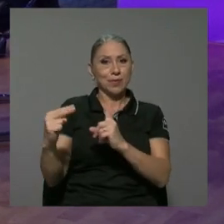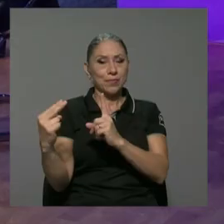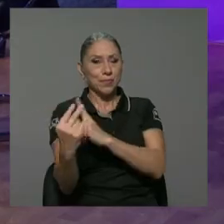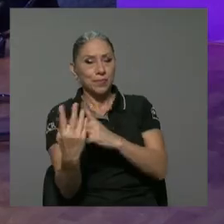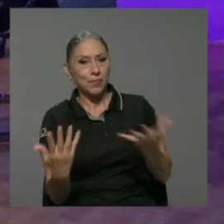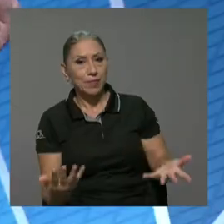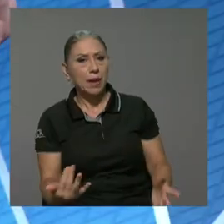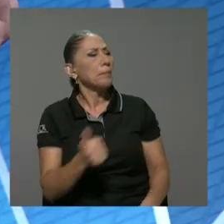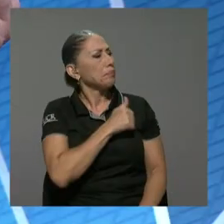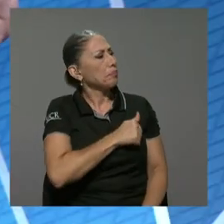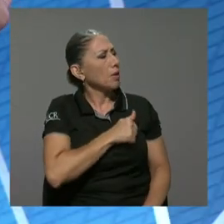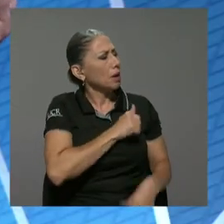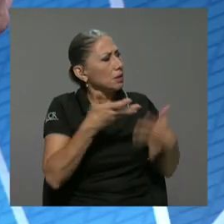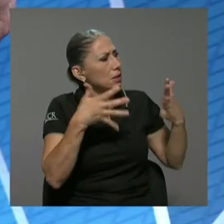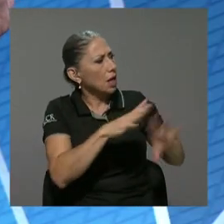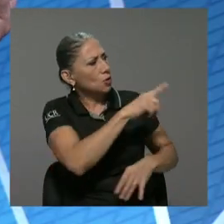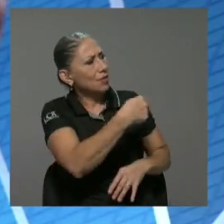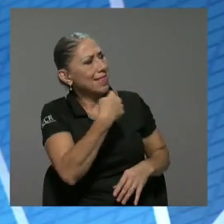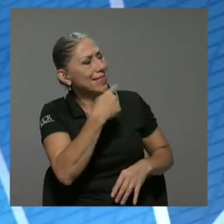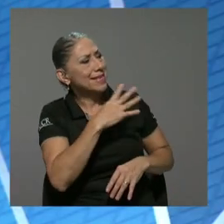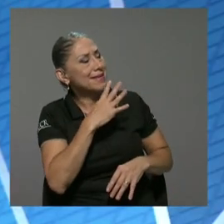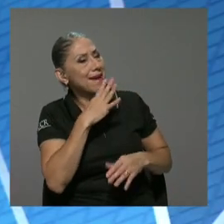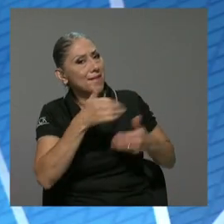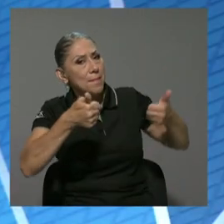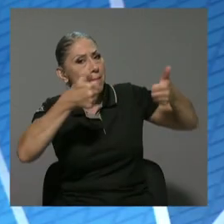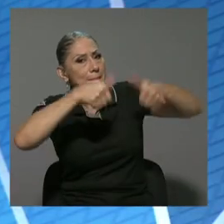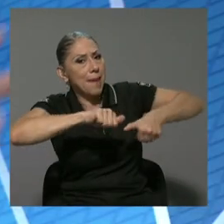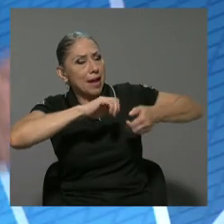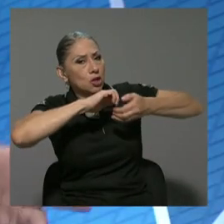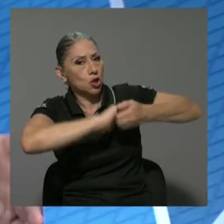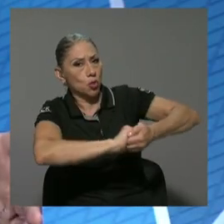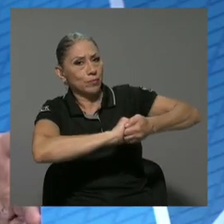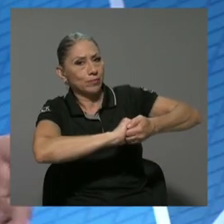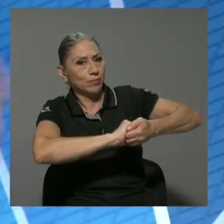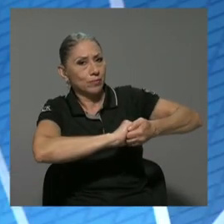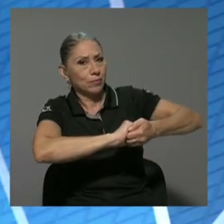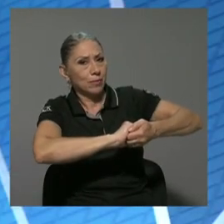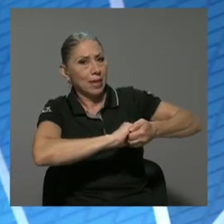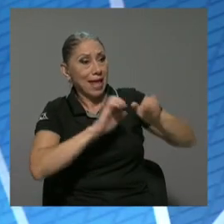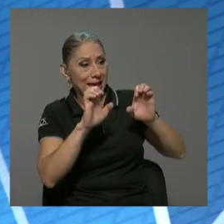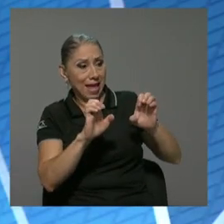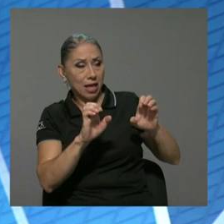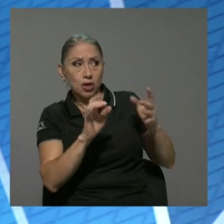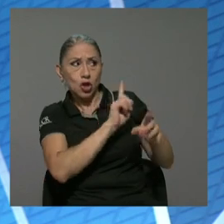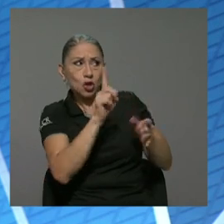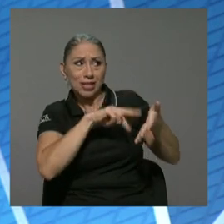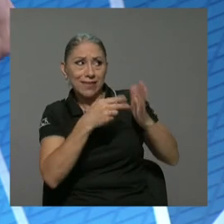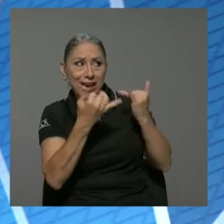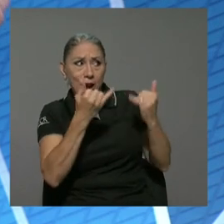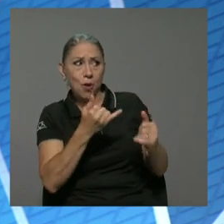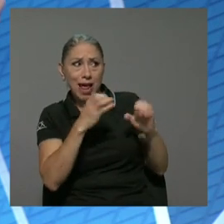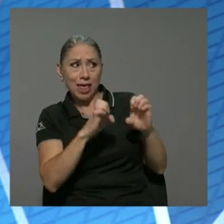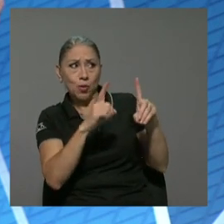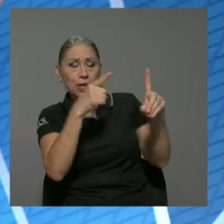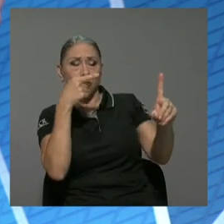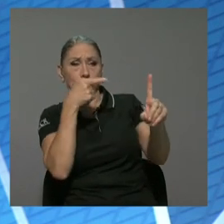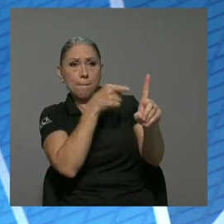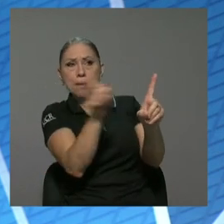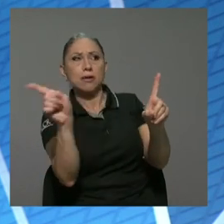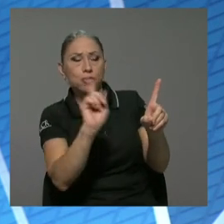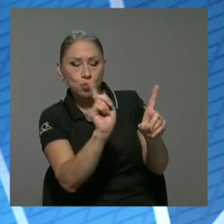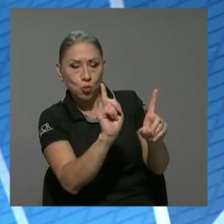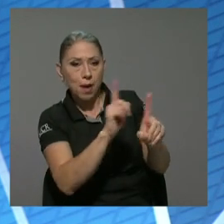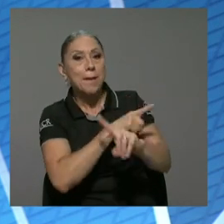Ya que mencionas lo del pacto, y sin desviarnos del tema de la educación, uh-huh, pero aprovechando que mencionas el pacto